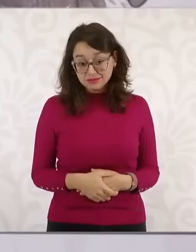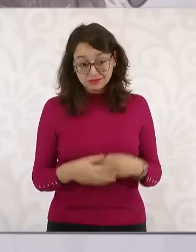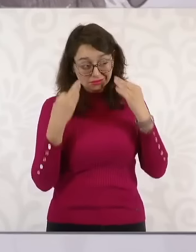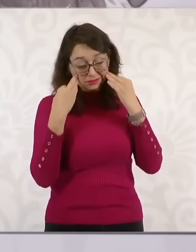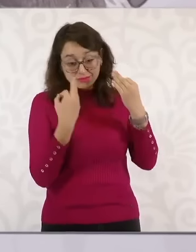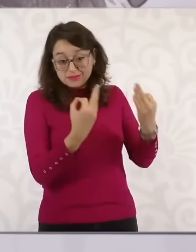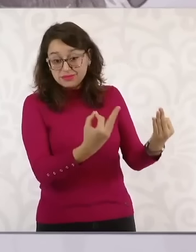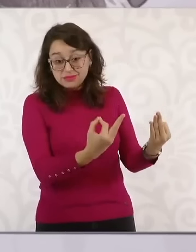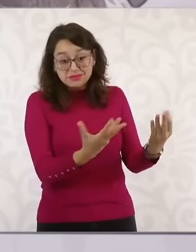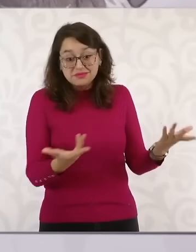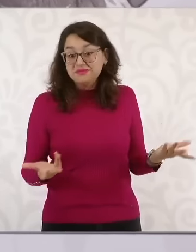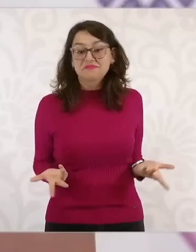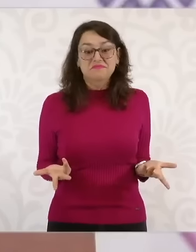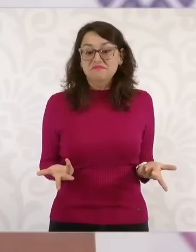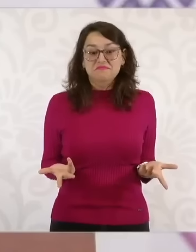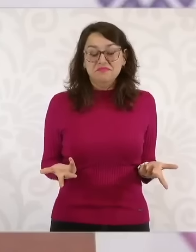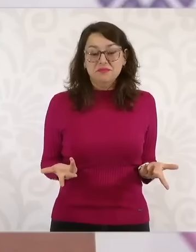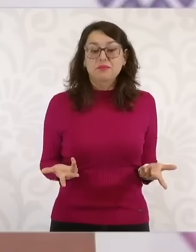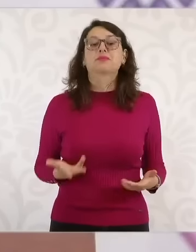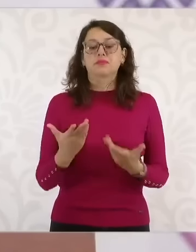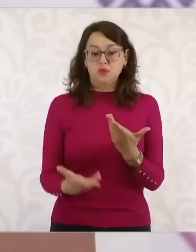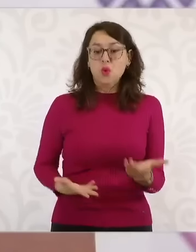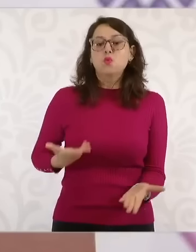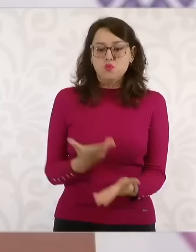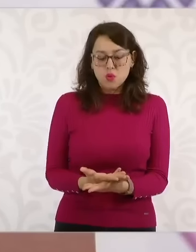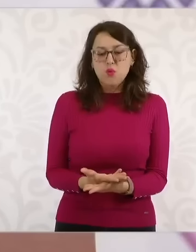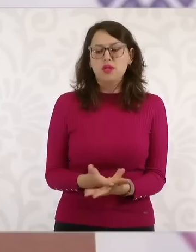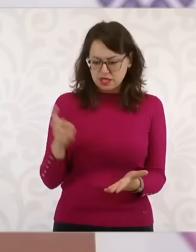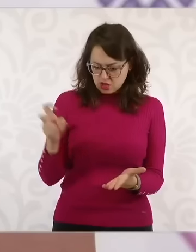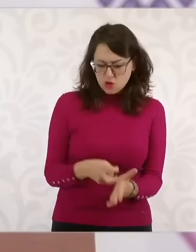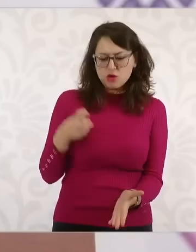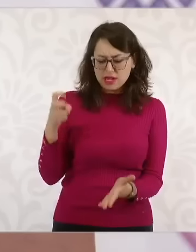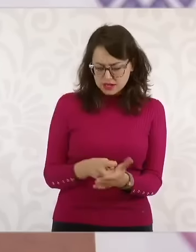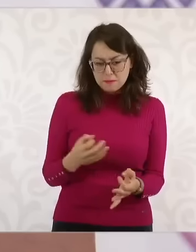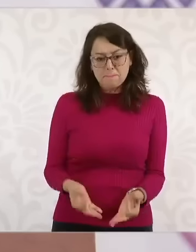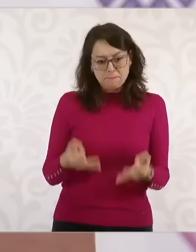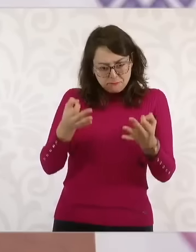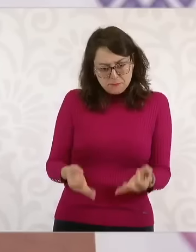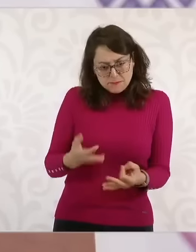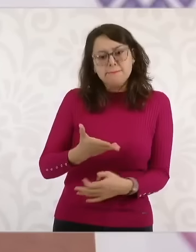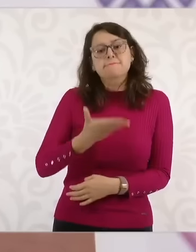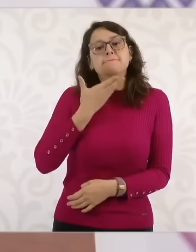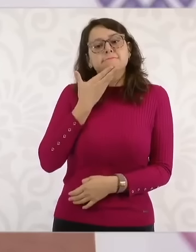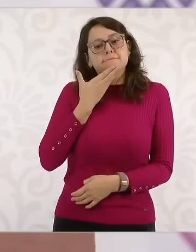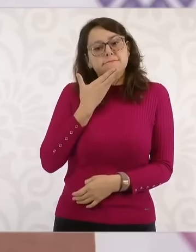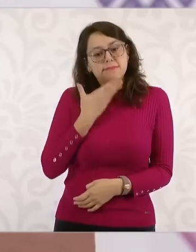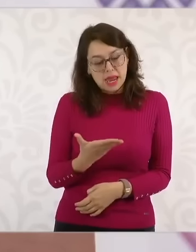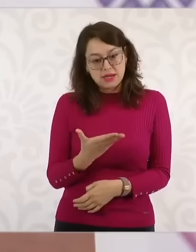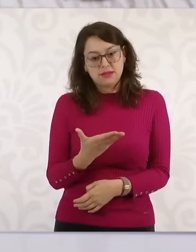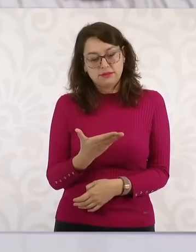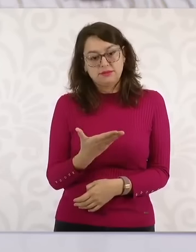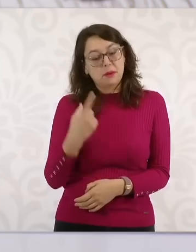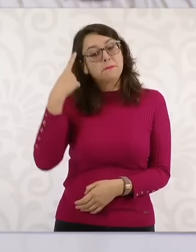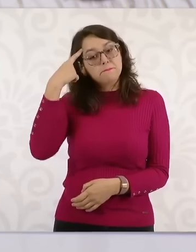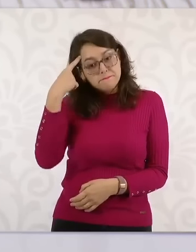Entonces, pueden tener la certeza que va a ser una propuesta razonable que atienda estas demandas